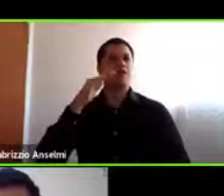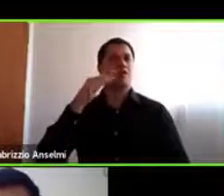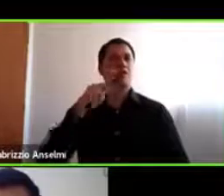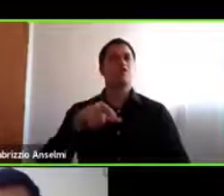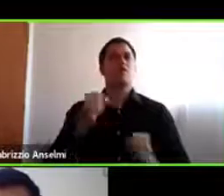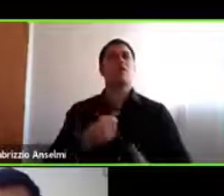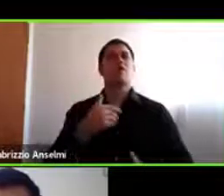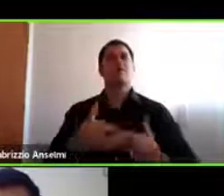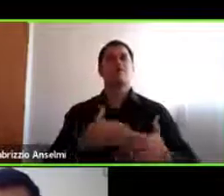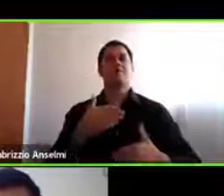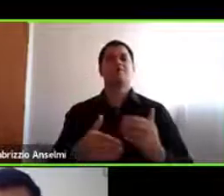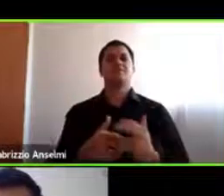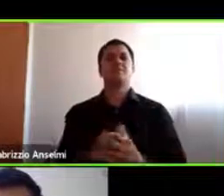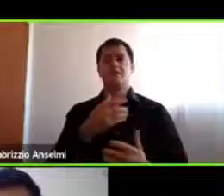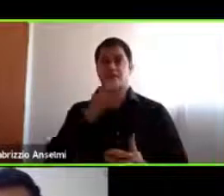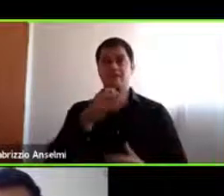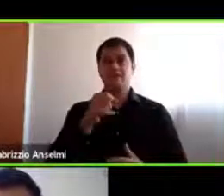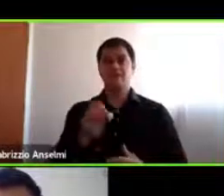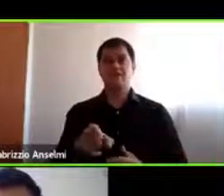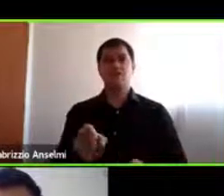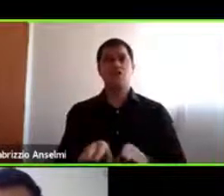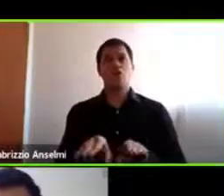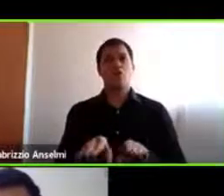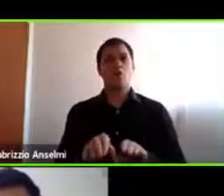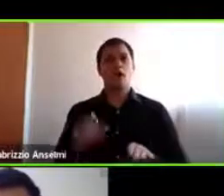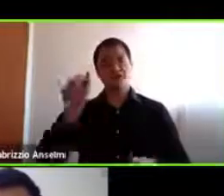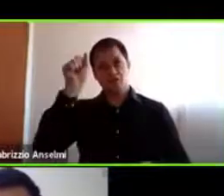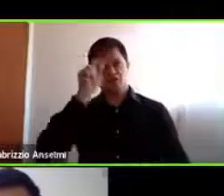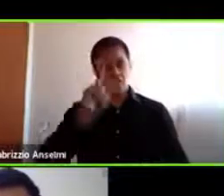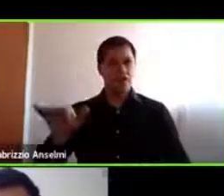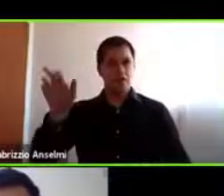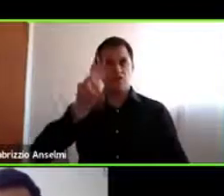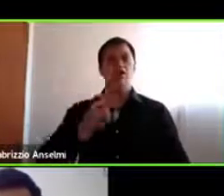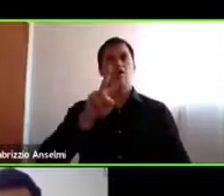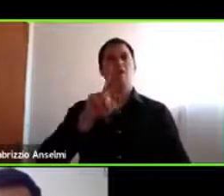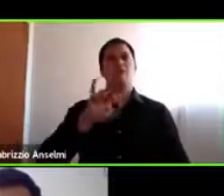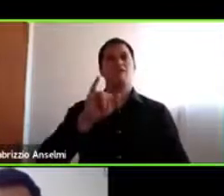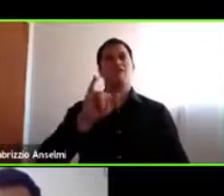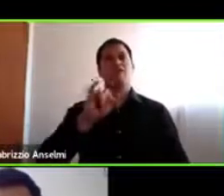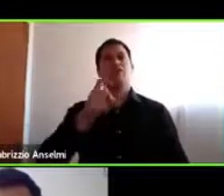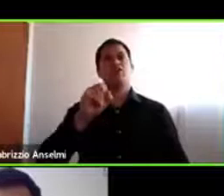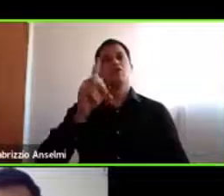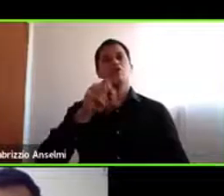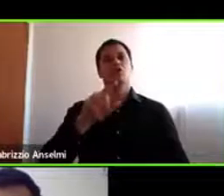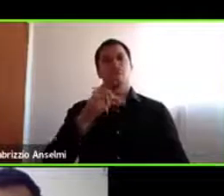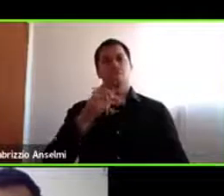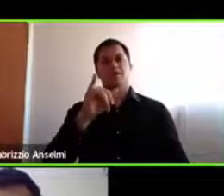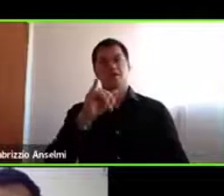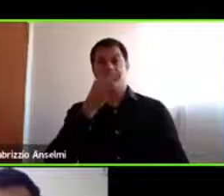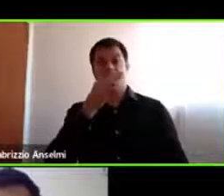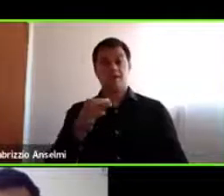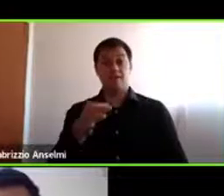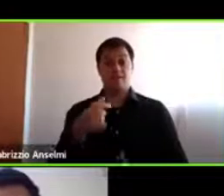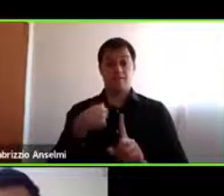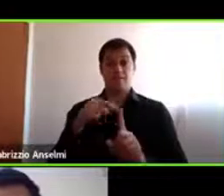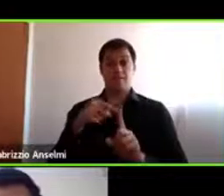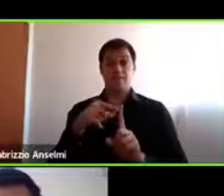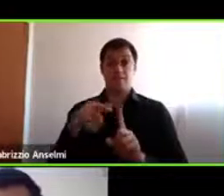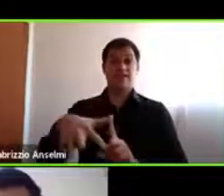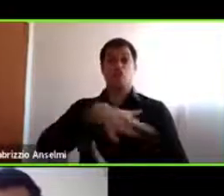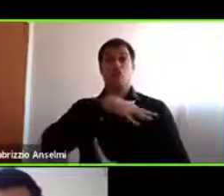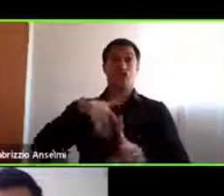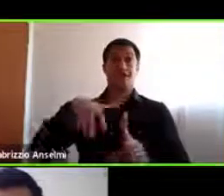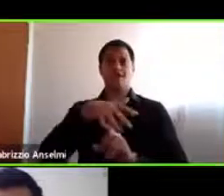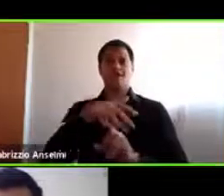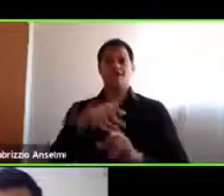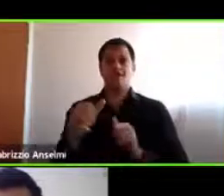si lo pensamos es el sueño de Vygotsky cuando Vygotsky hablaba de determinar la zona de desarrollo próximo del niño y desde ahí comenzar a trabajar